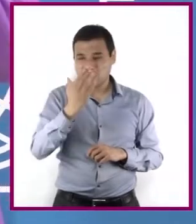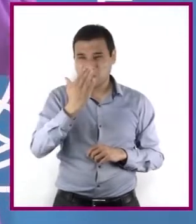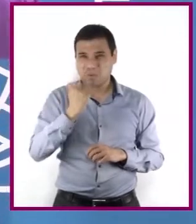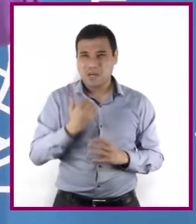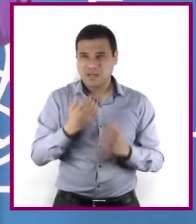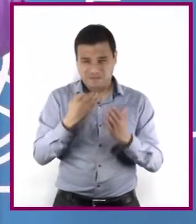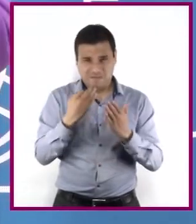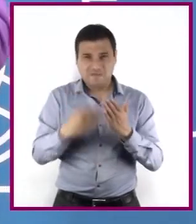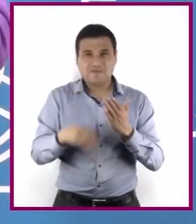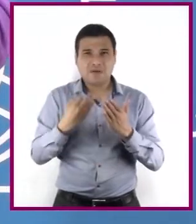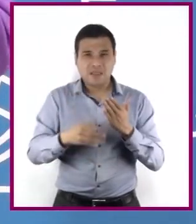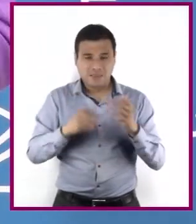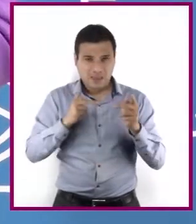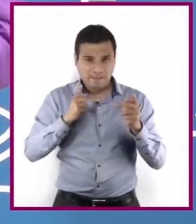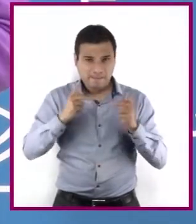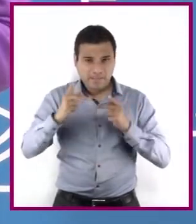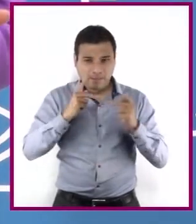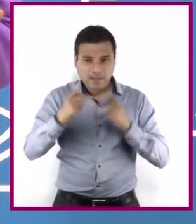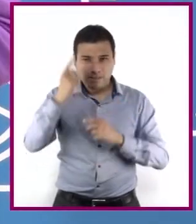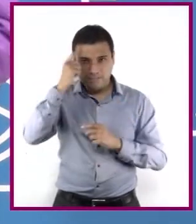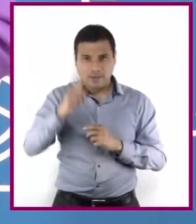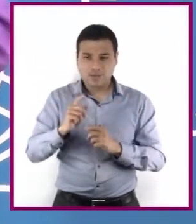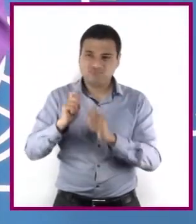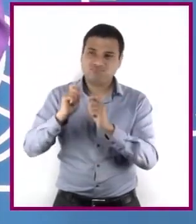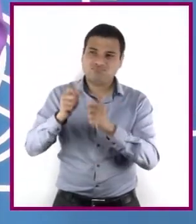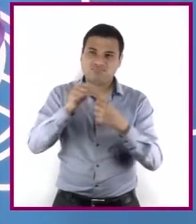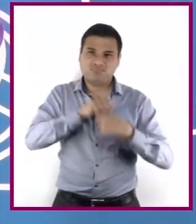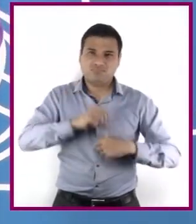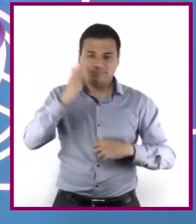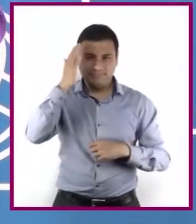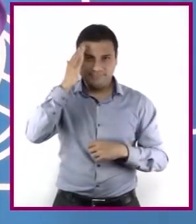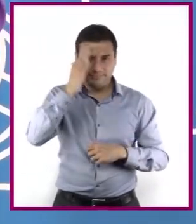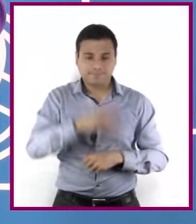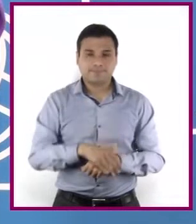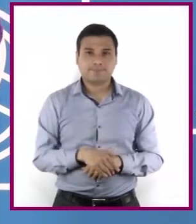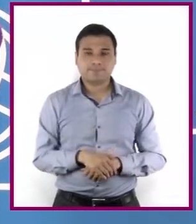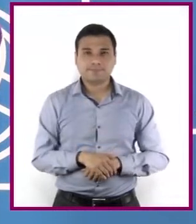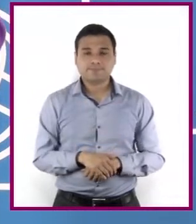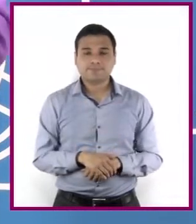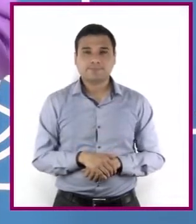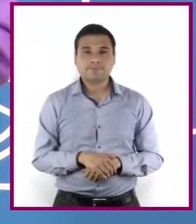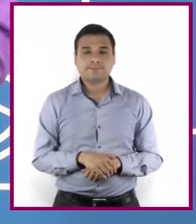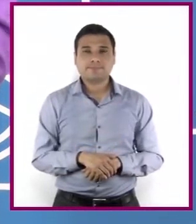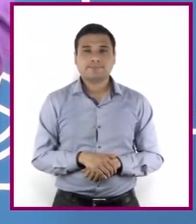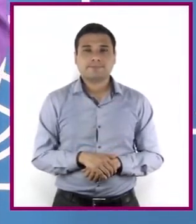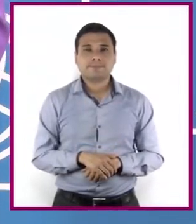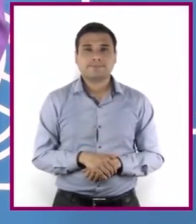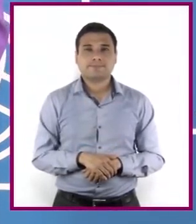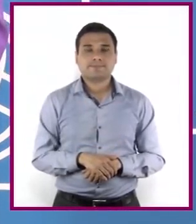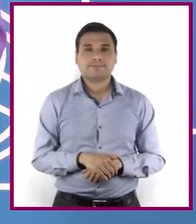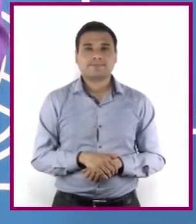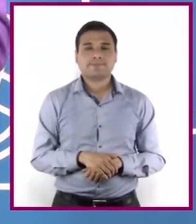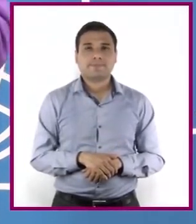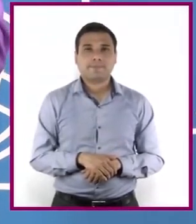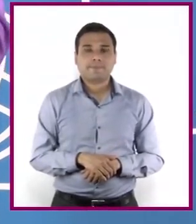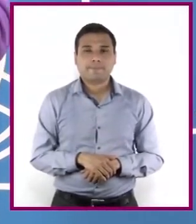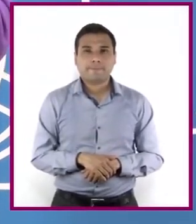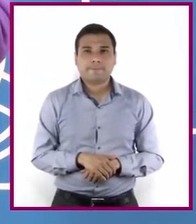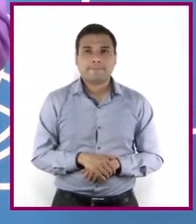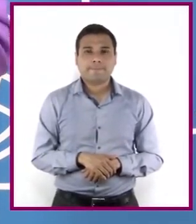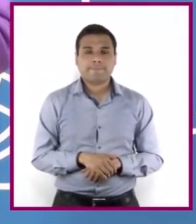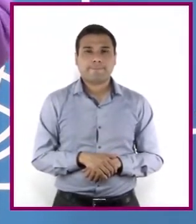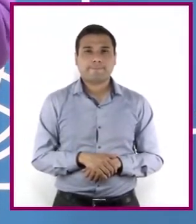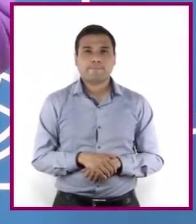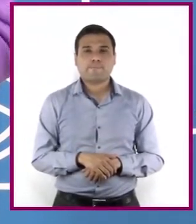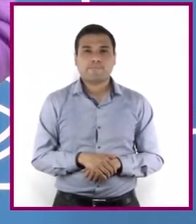para ejercer funciones de carácter político. Por su parte, las discriminaciones y